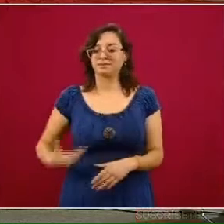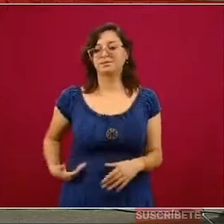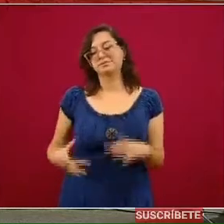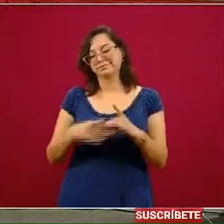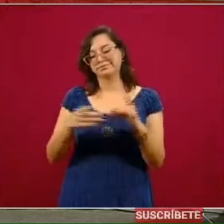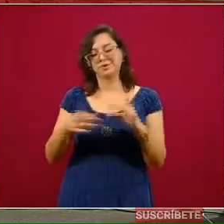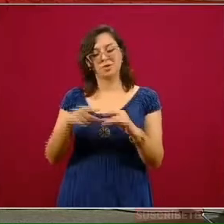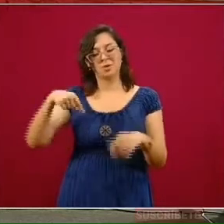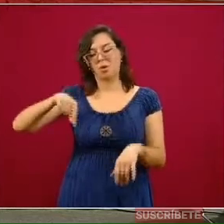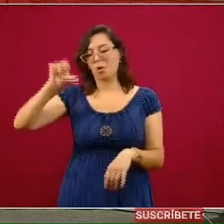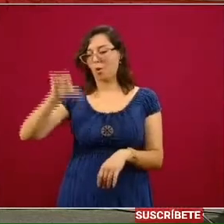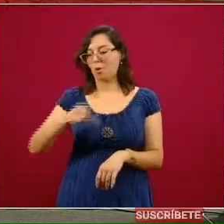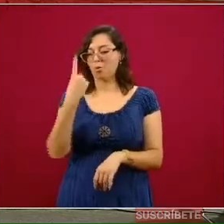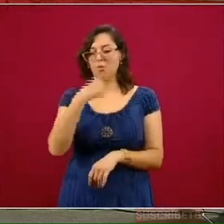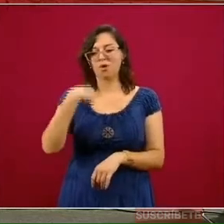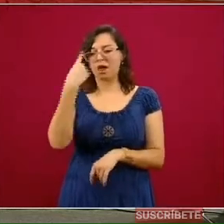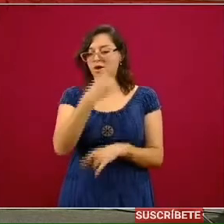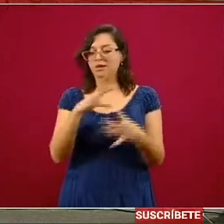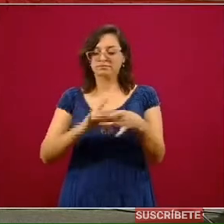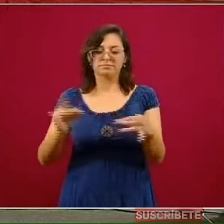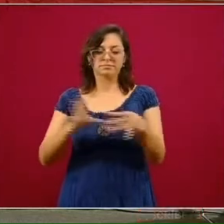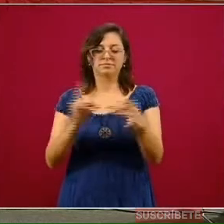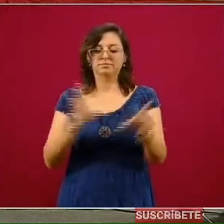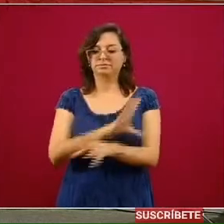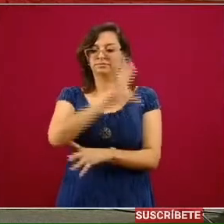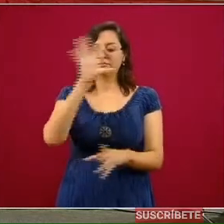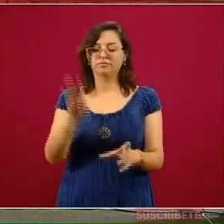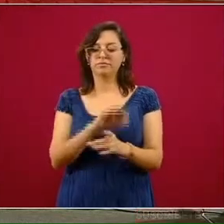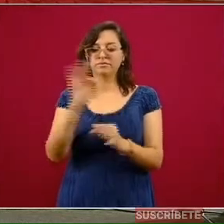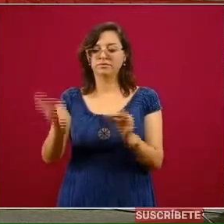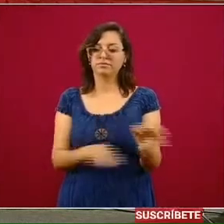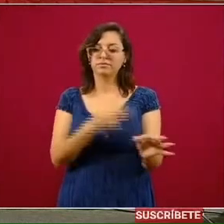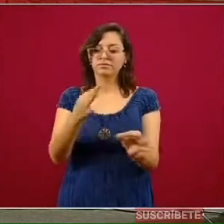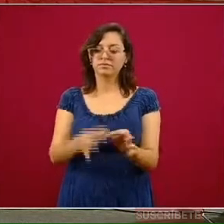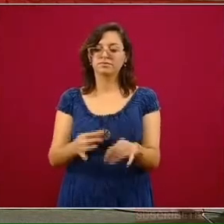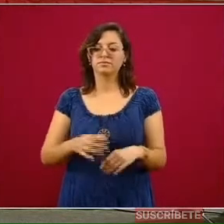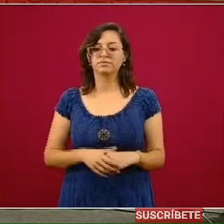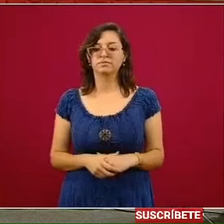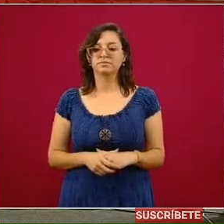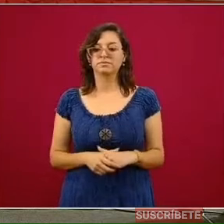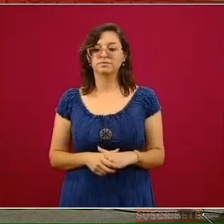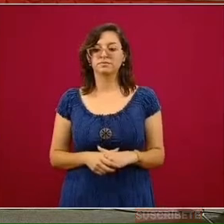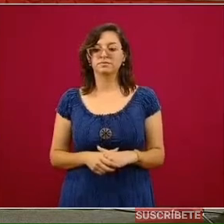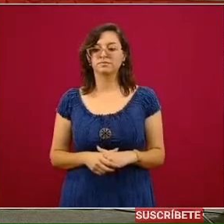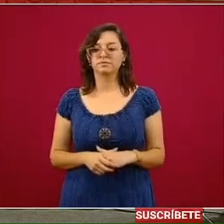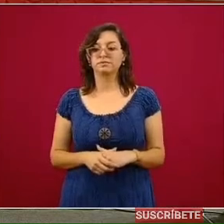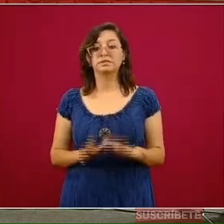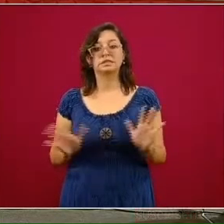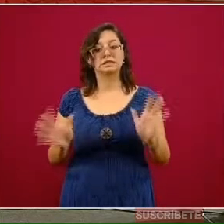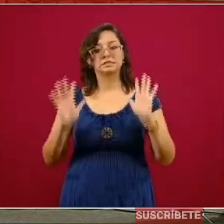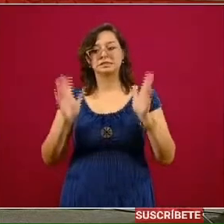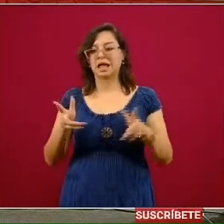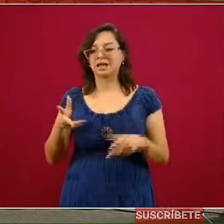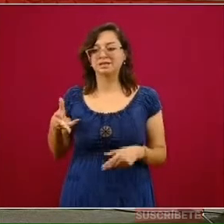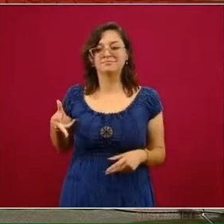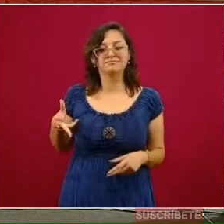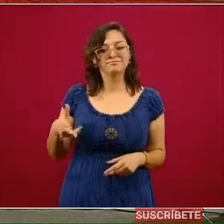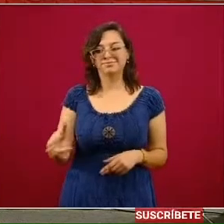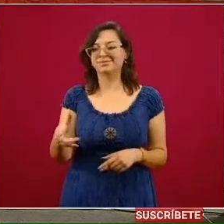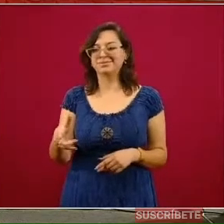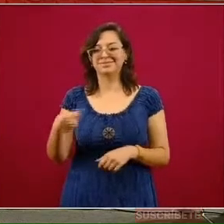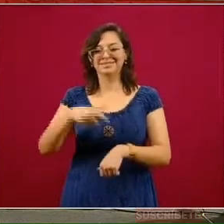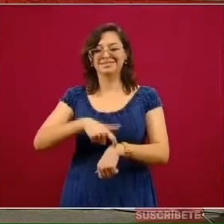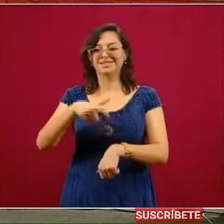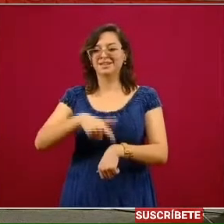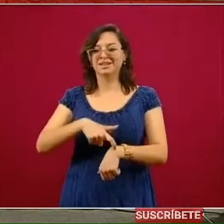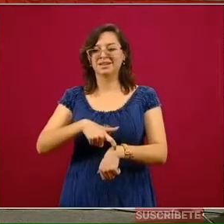la ocupamos en la presentación y creo que están a punto de cortarnos la